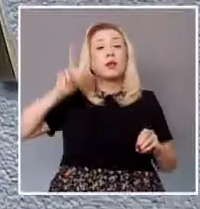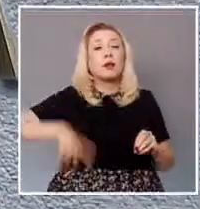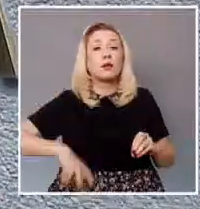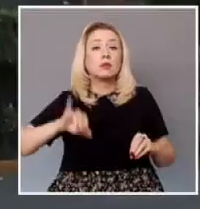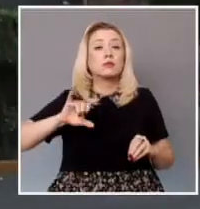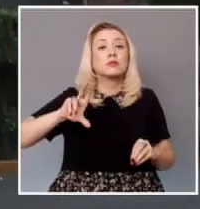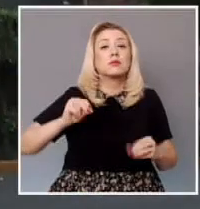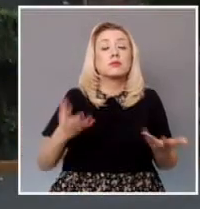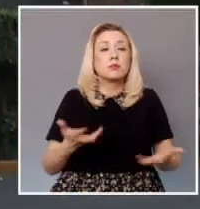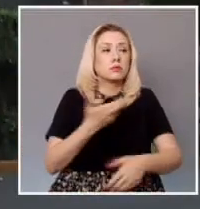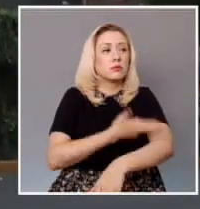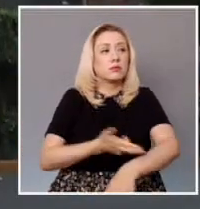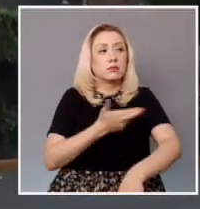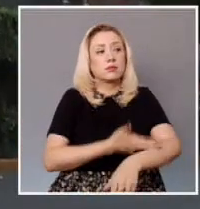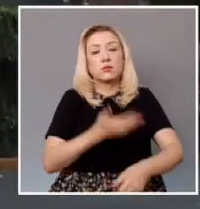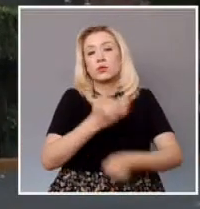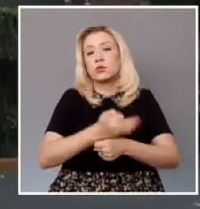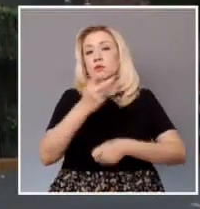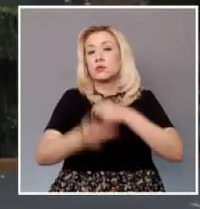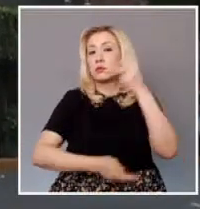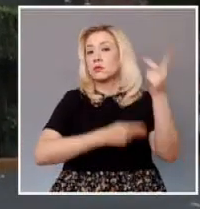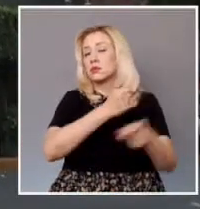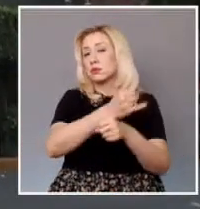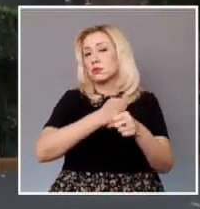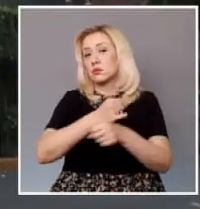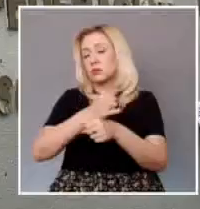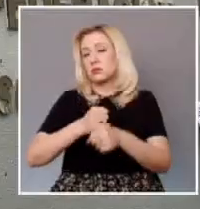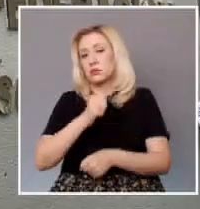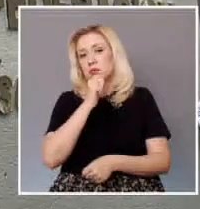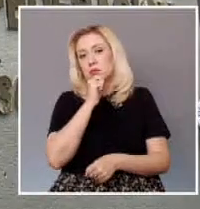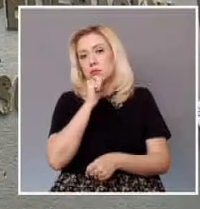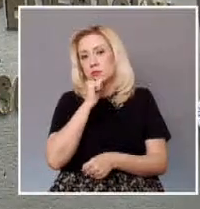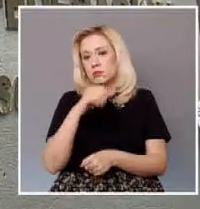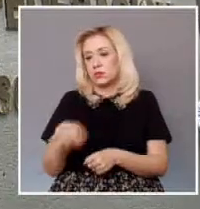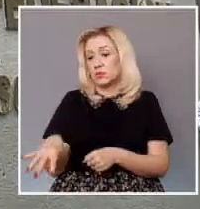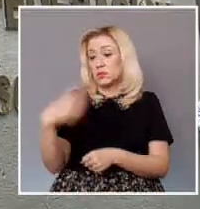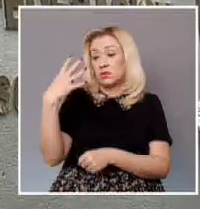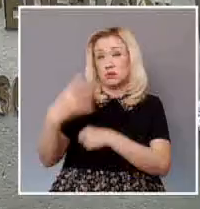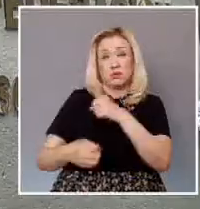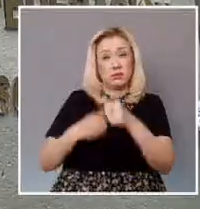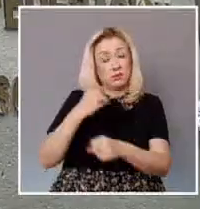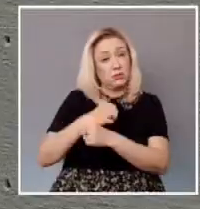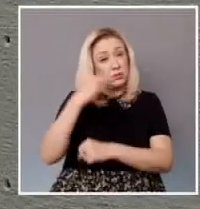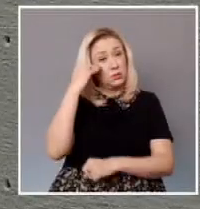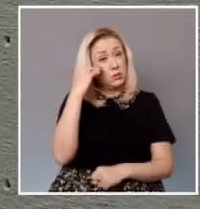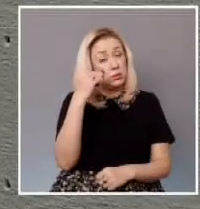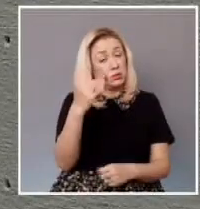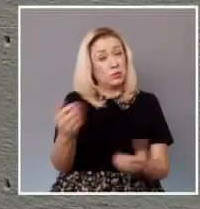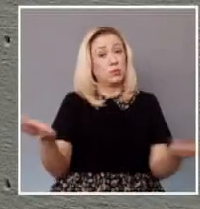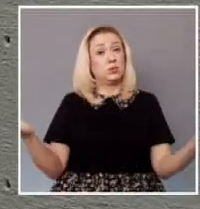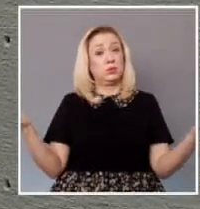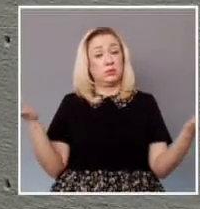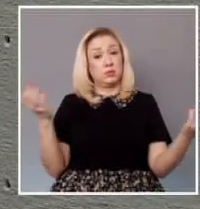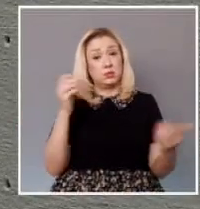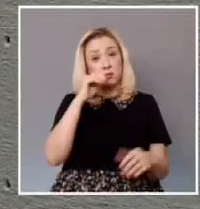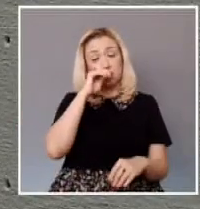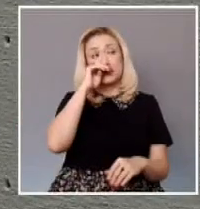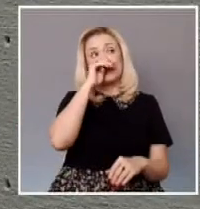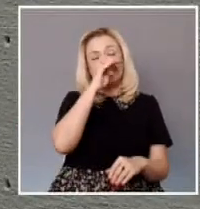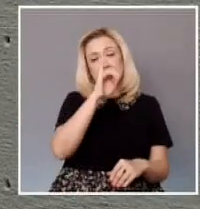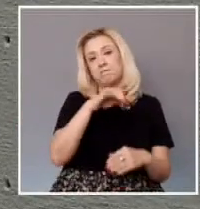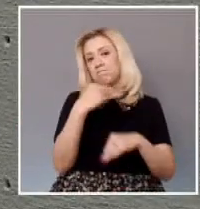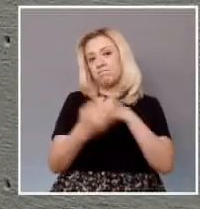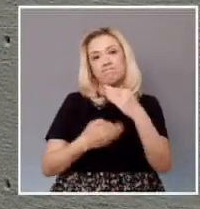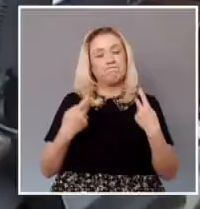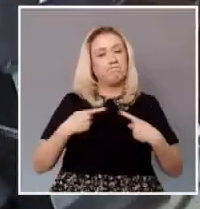que actualmente se sigue en su contra desde hace 14 años. Este derecho le asiste a todas las personas y es un componente